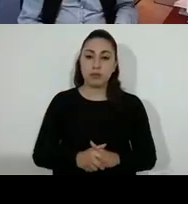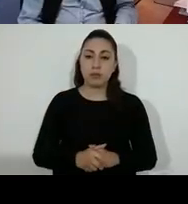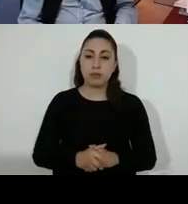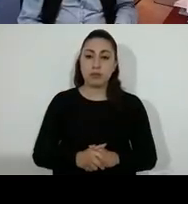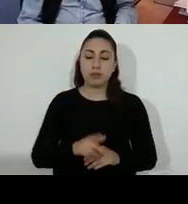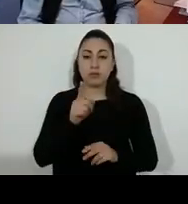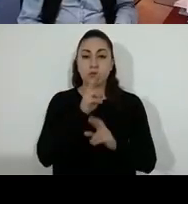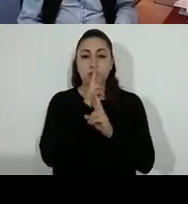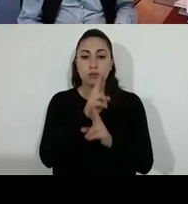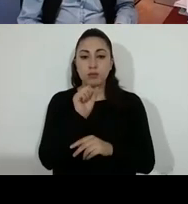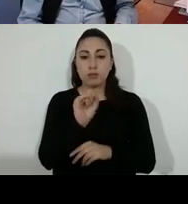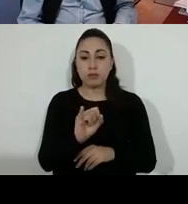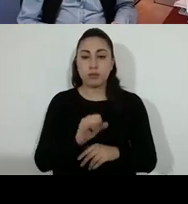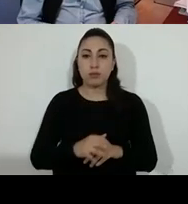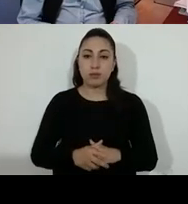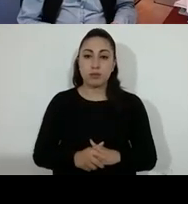Marta Ávila, a favor.